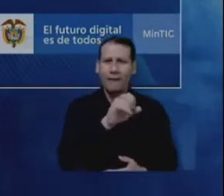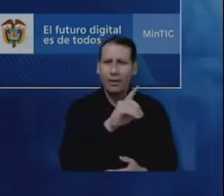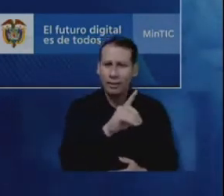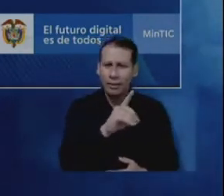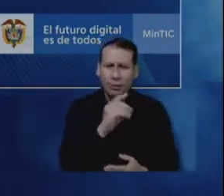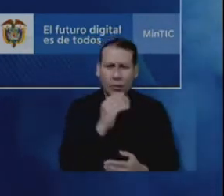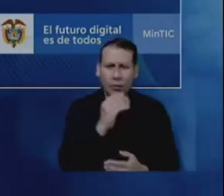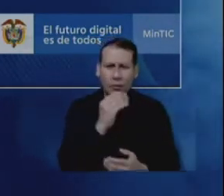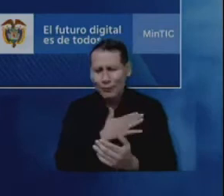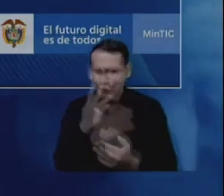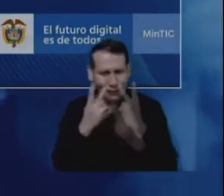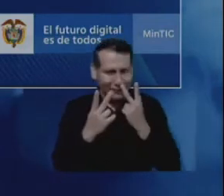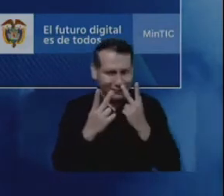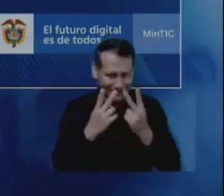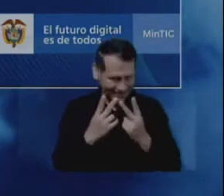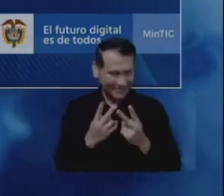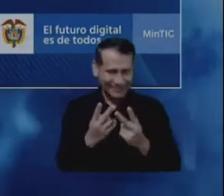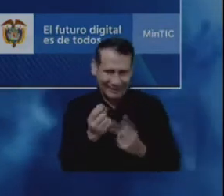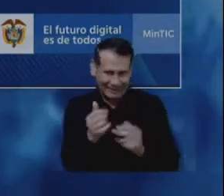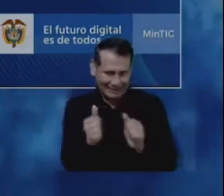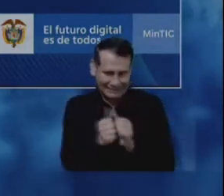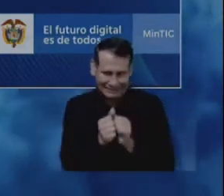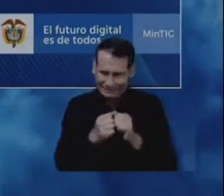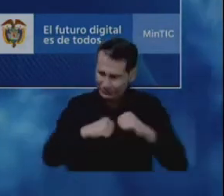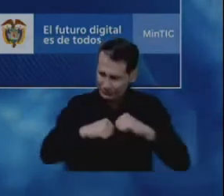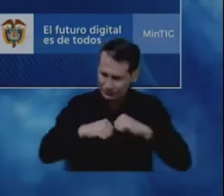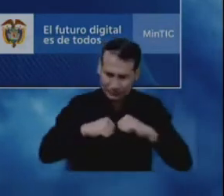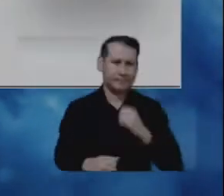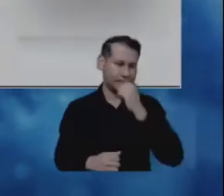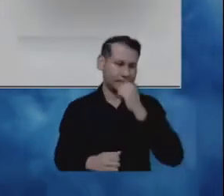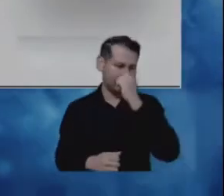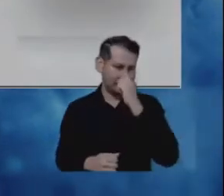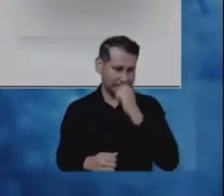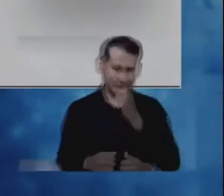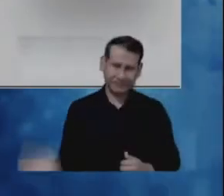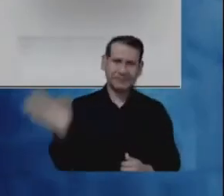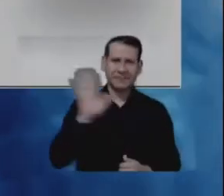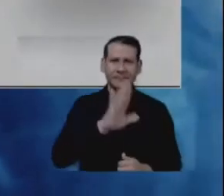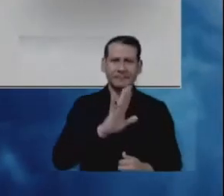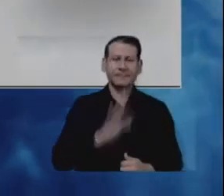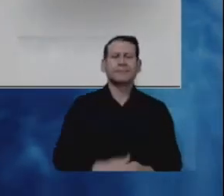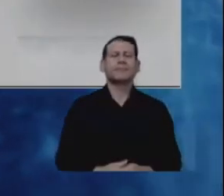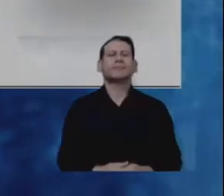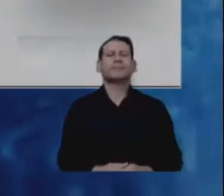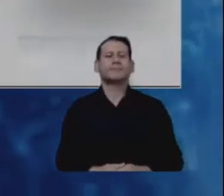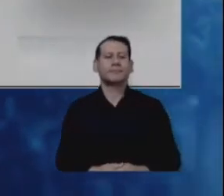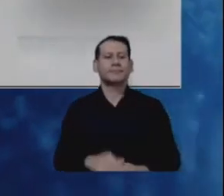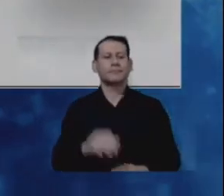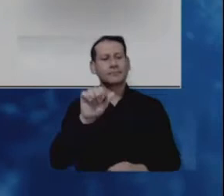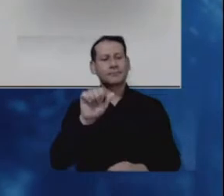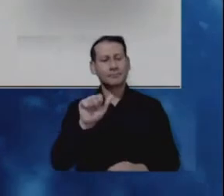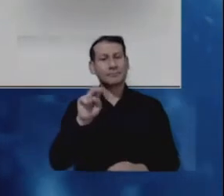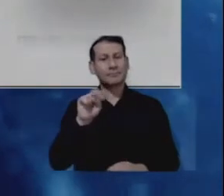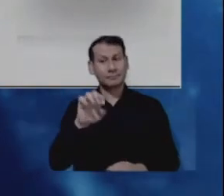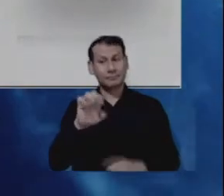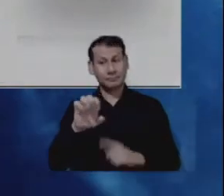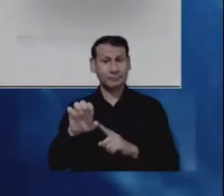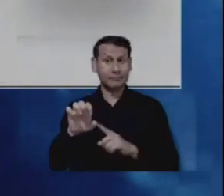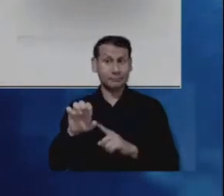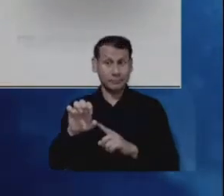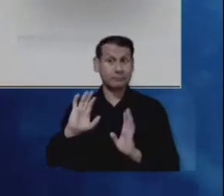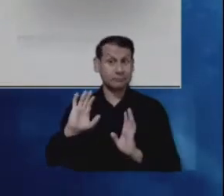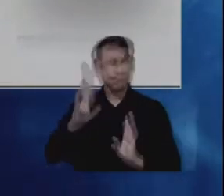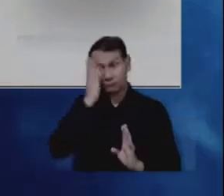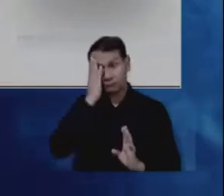Bueno, pasemos al siguiente slide, por favor, Anita. La ANE, pues, consciente de la importancia del espectro